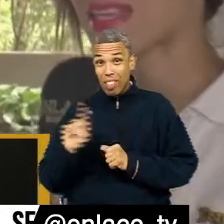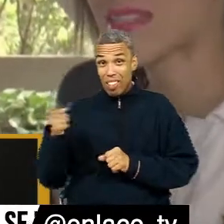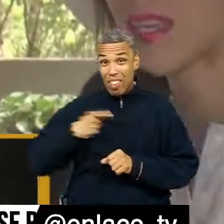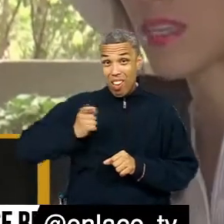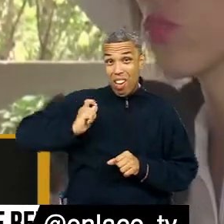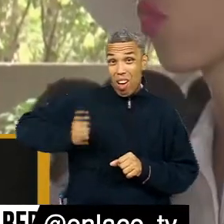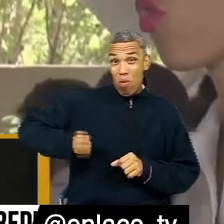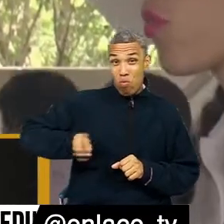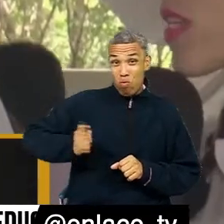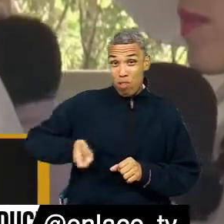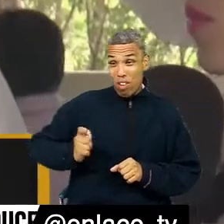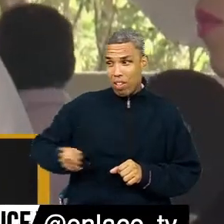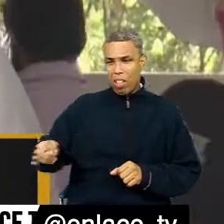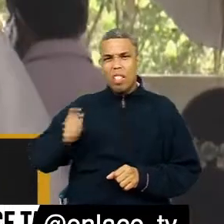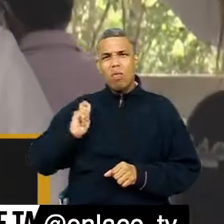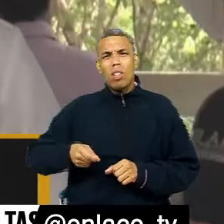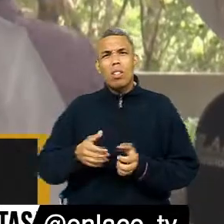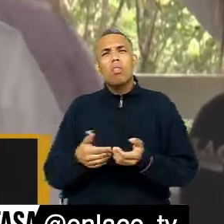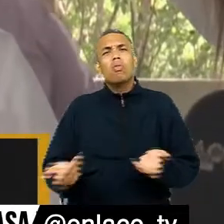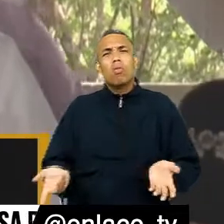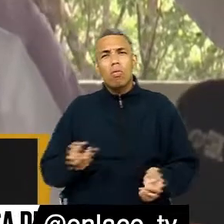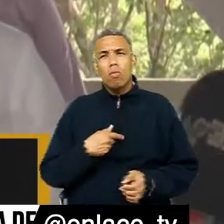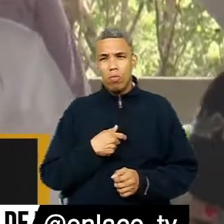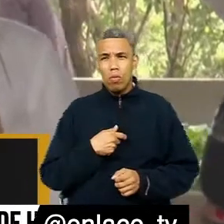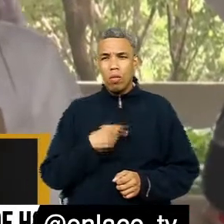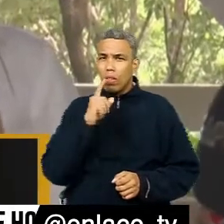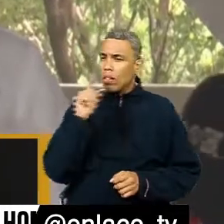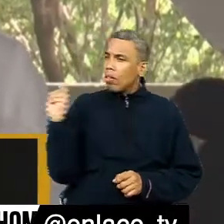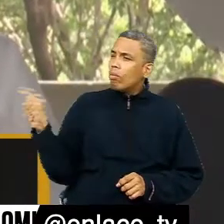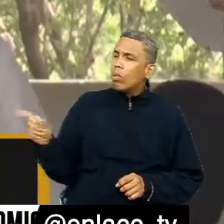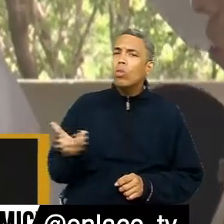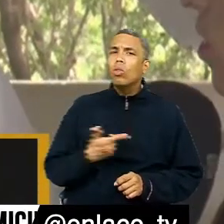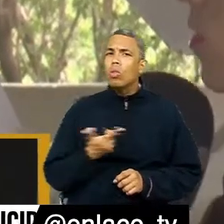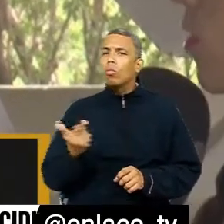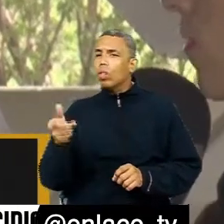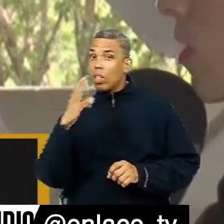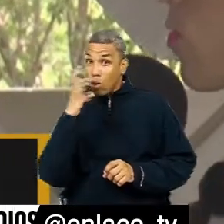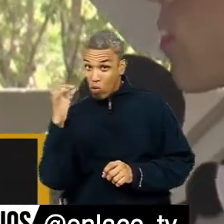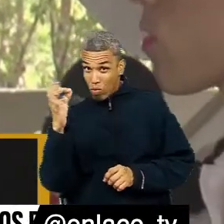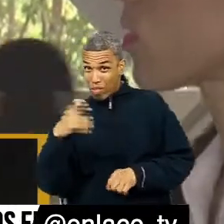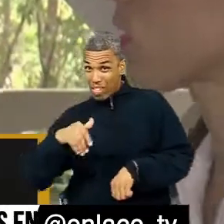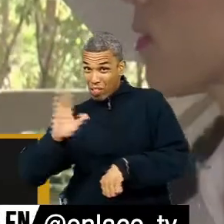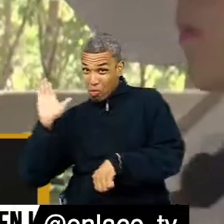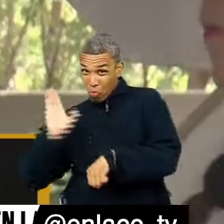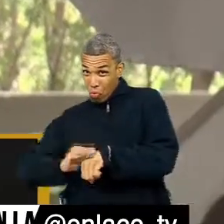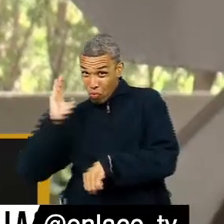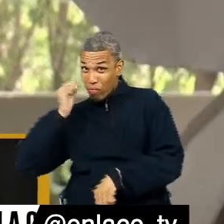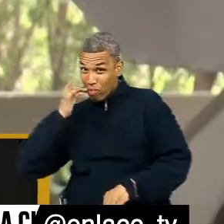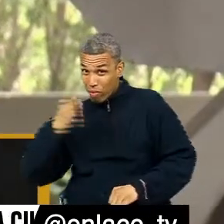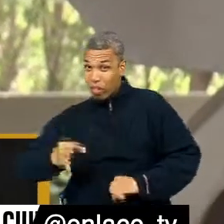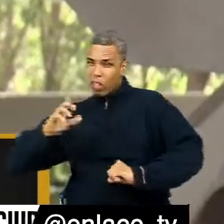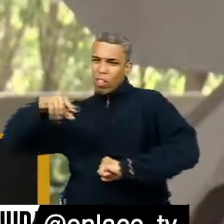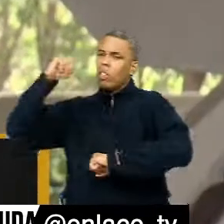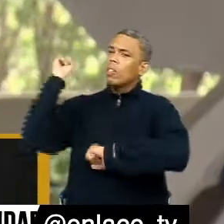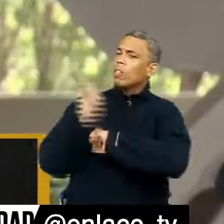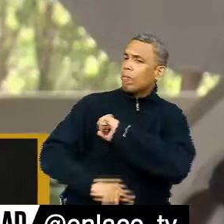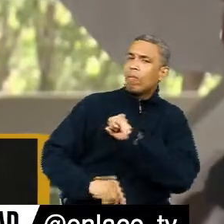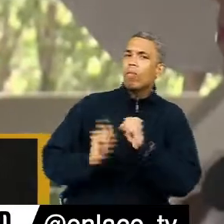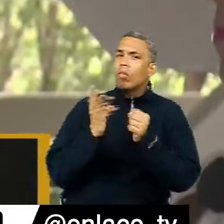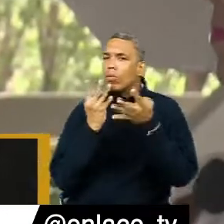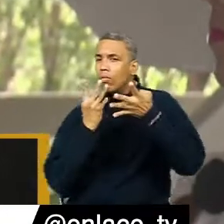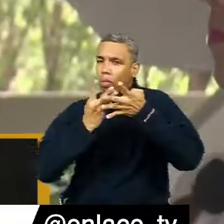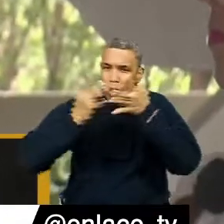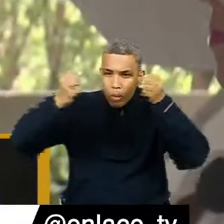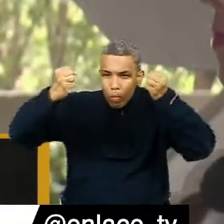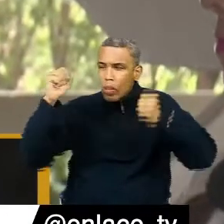contar detalles de eso. ¿Cómo terminó esta audiencia? ¿Cuál fue la condena que se le dio? ¿Y quedaron ustedes satisfechos con esta condena? Pues